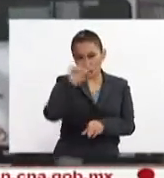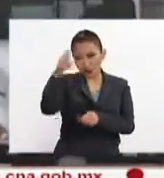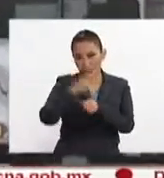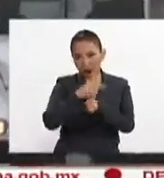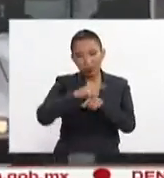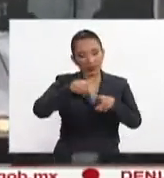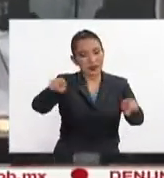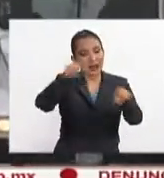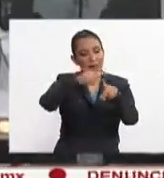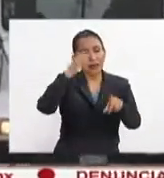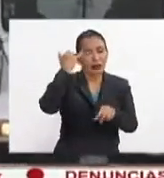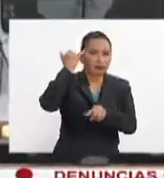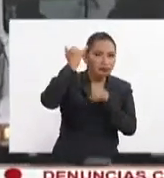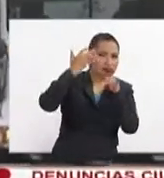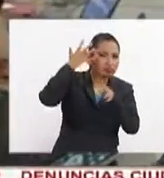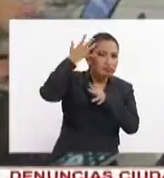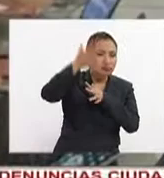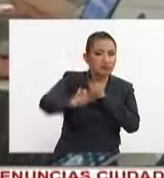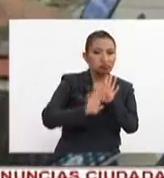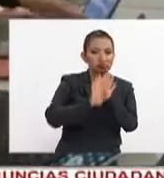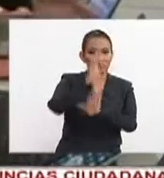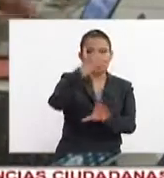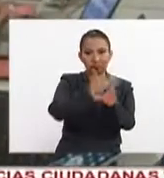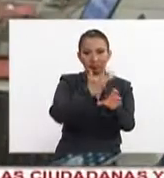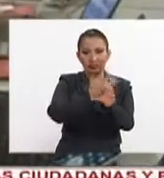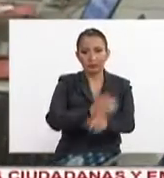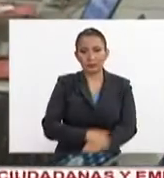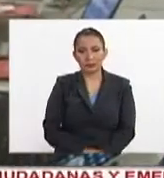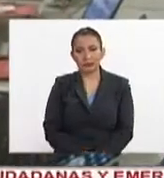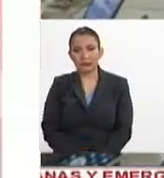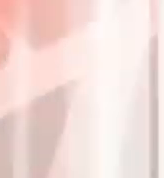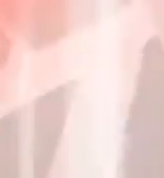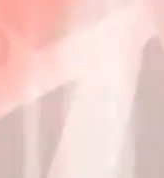mejores expectativas de crecimiento en Estados Unidos.